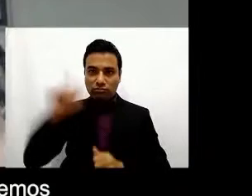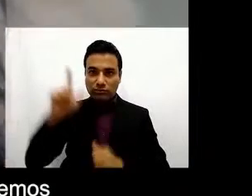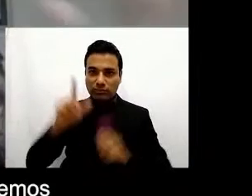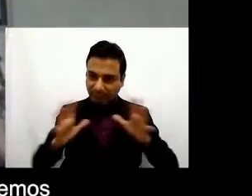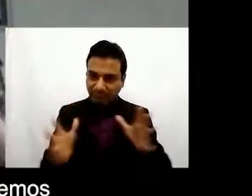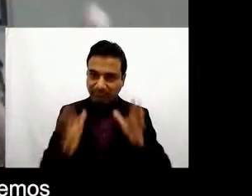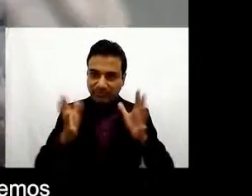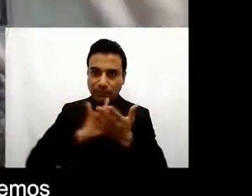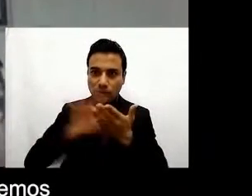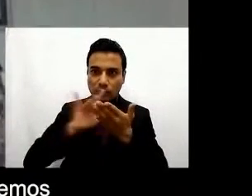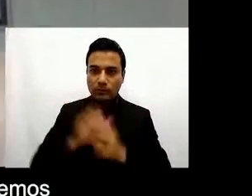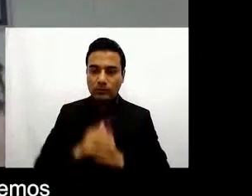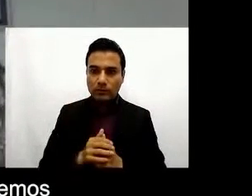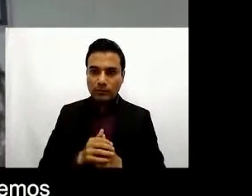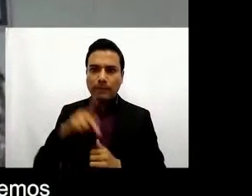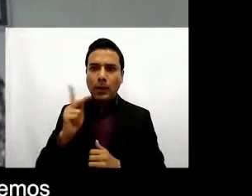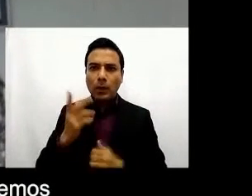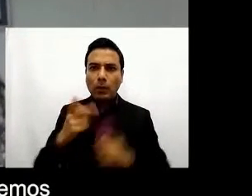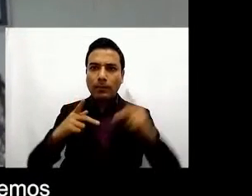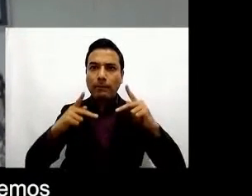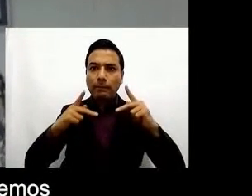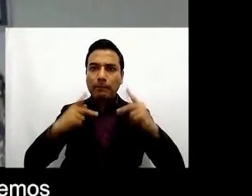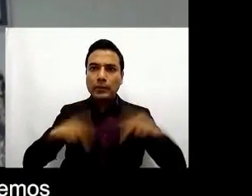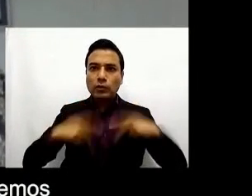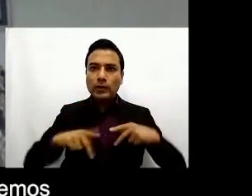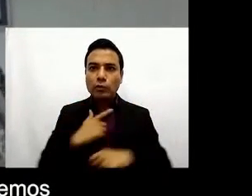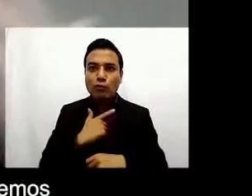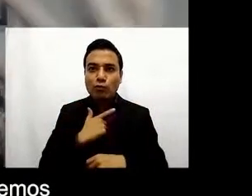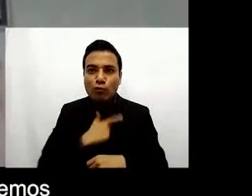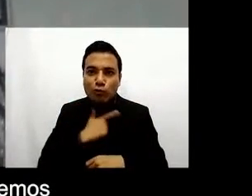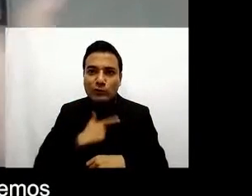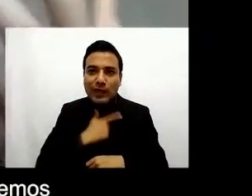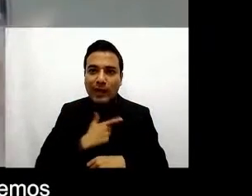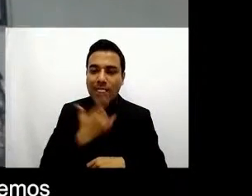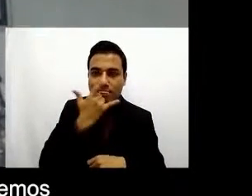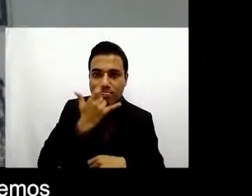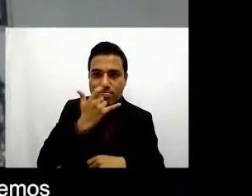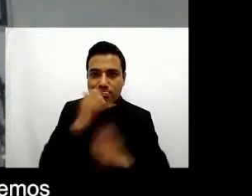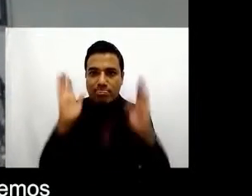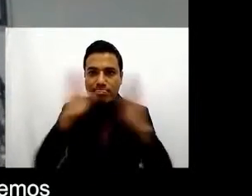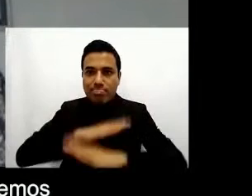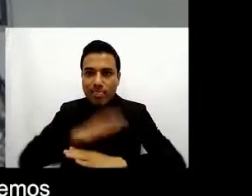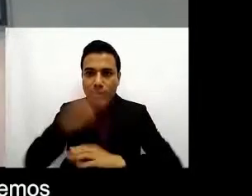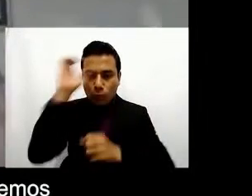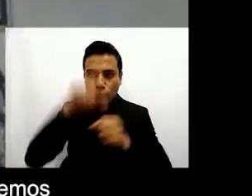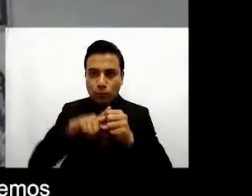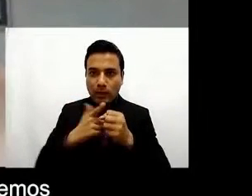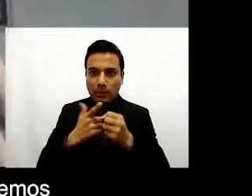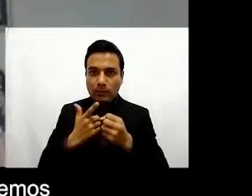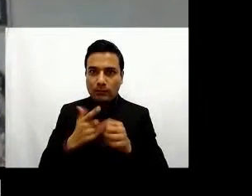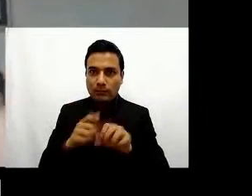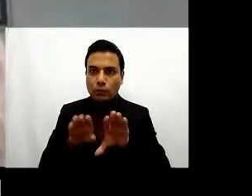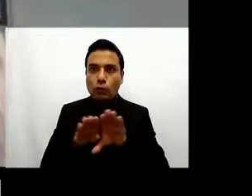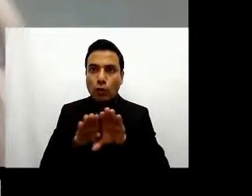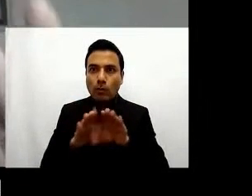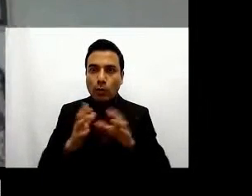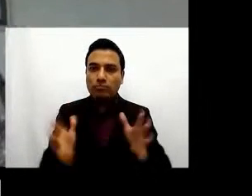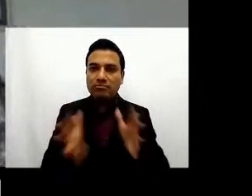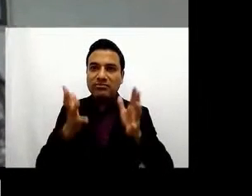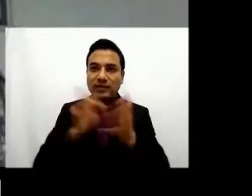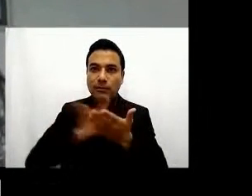pero, y la gente que lo consume, o sea, cómo también podemos abonar a que se cierre el círculo de consumo cultural y